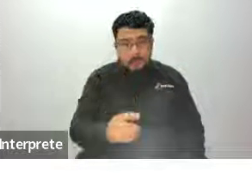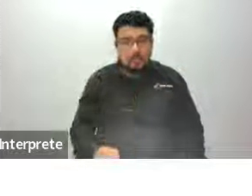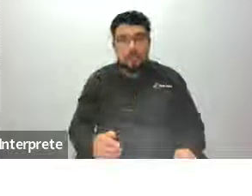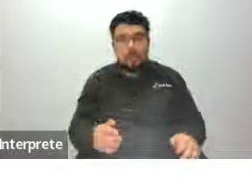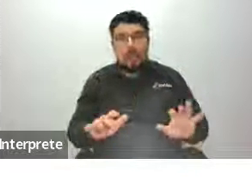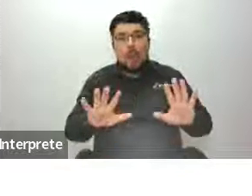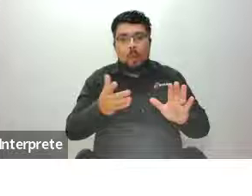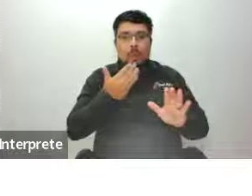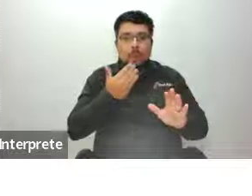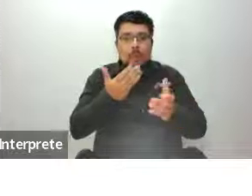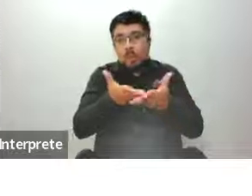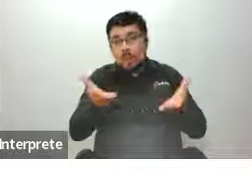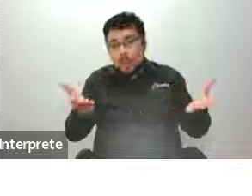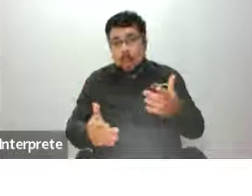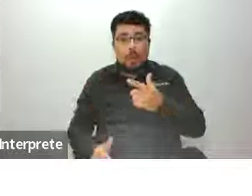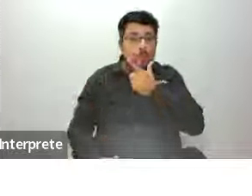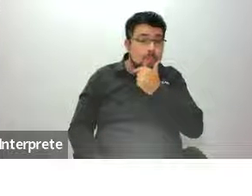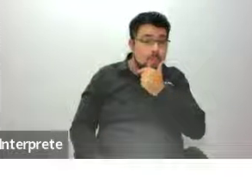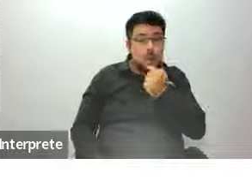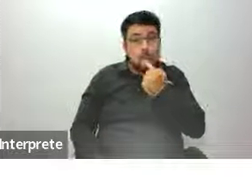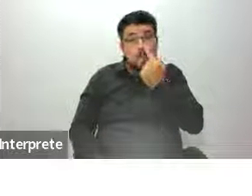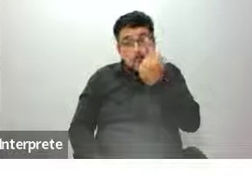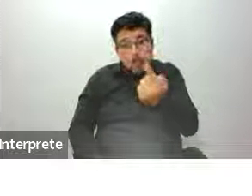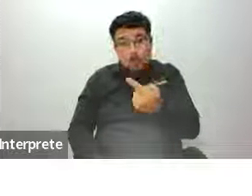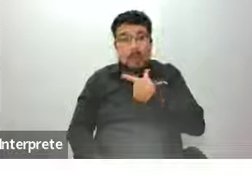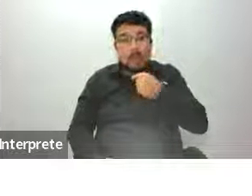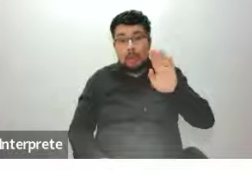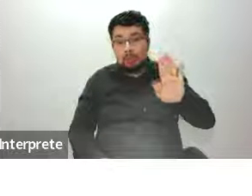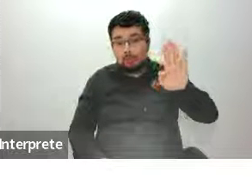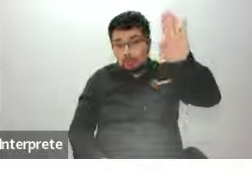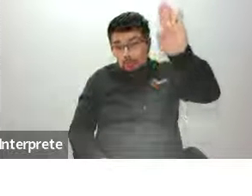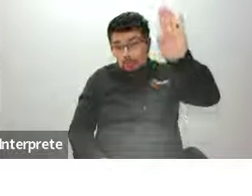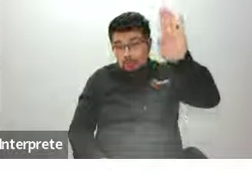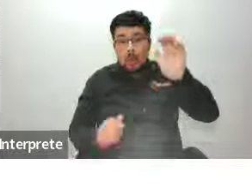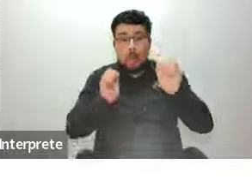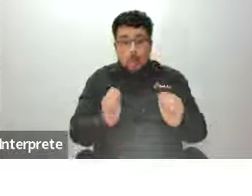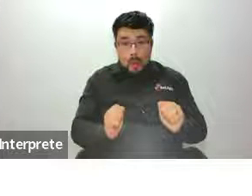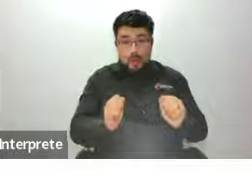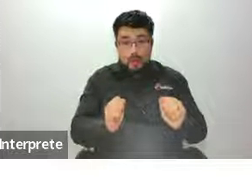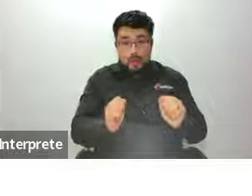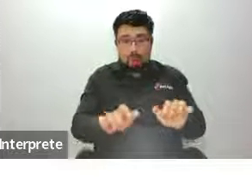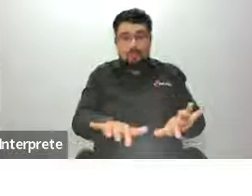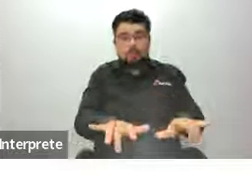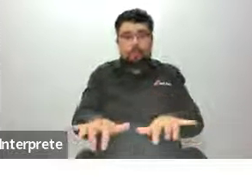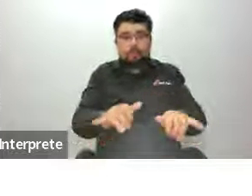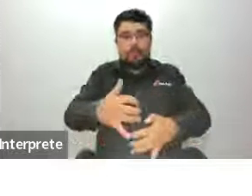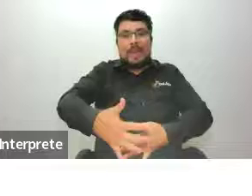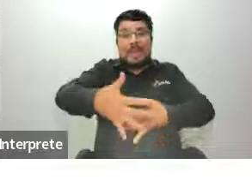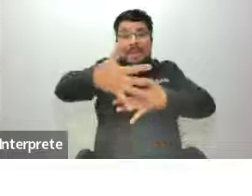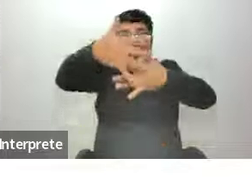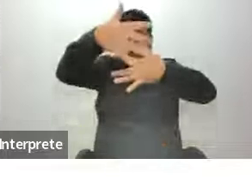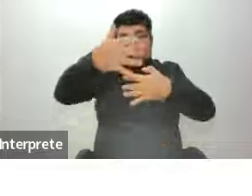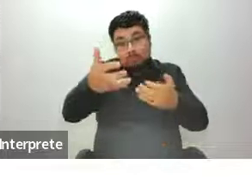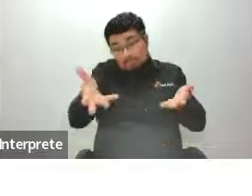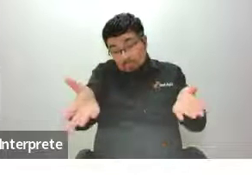que quisieran plantear, quizás irla haciendo por el chat. No sé si podemos hacerla de alguna